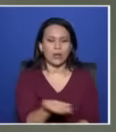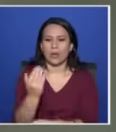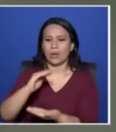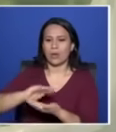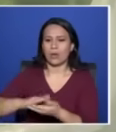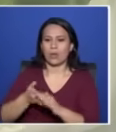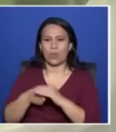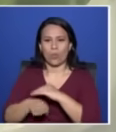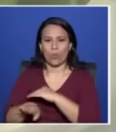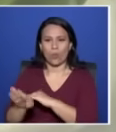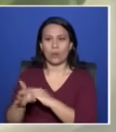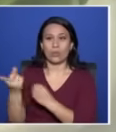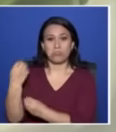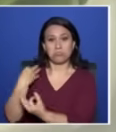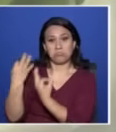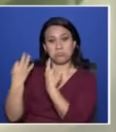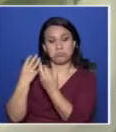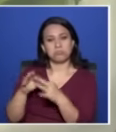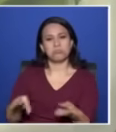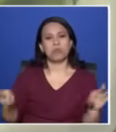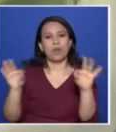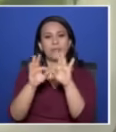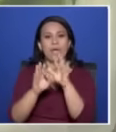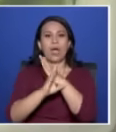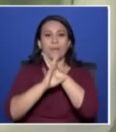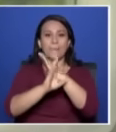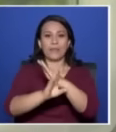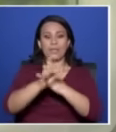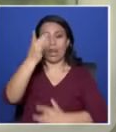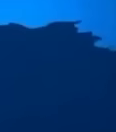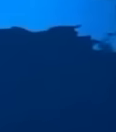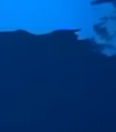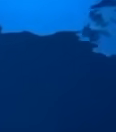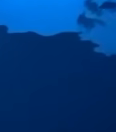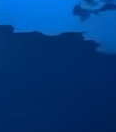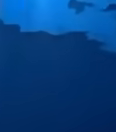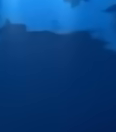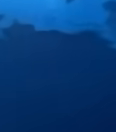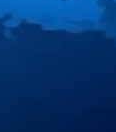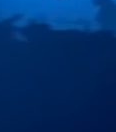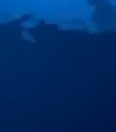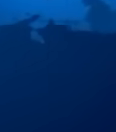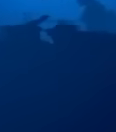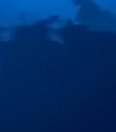alimentos seguros para el consumo y prevenir enfermedades.